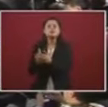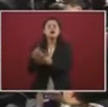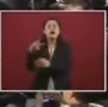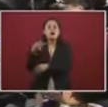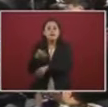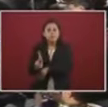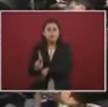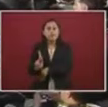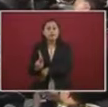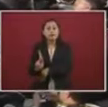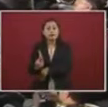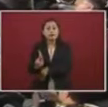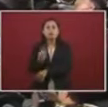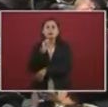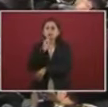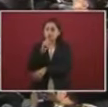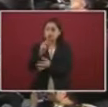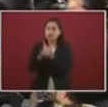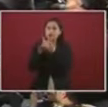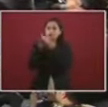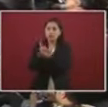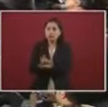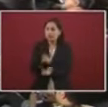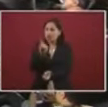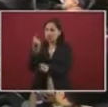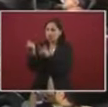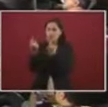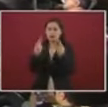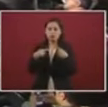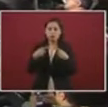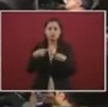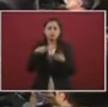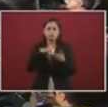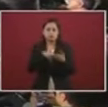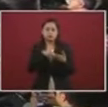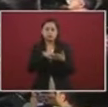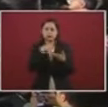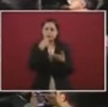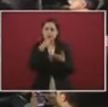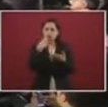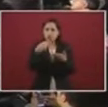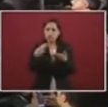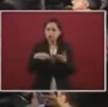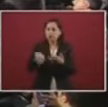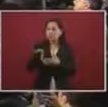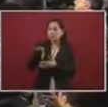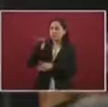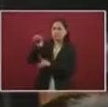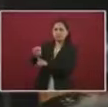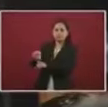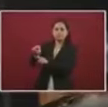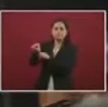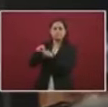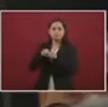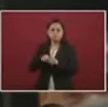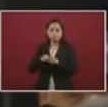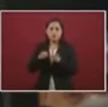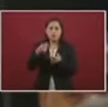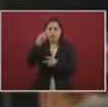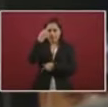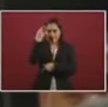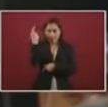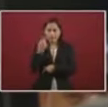reaprender algunos de los involucrados, e incluso permitiría incluso coadyuvar a esclarecer el caso. En esa